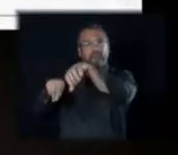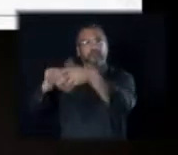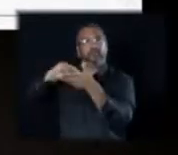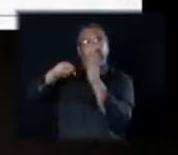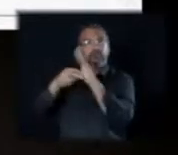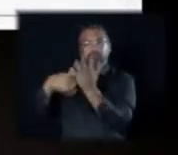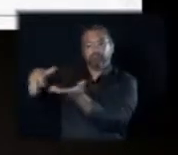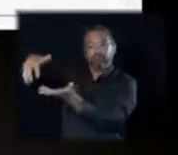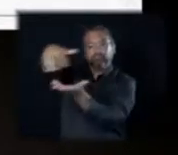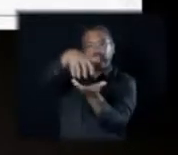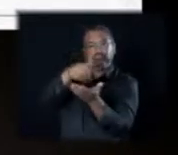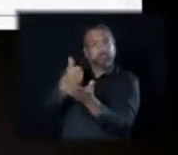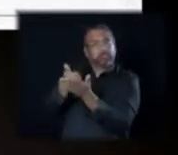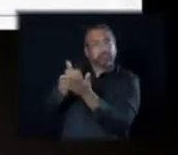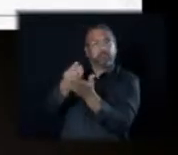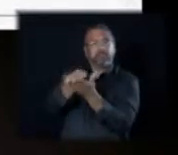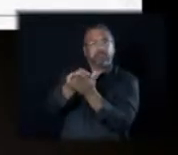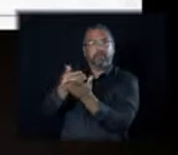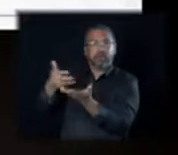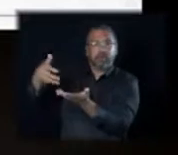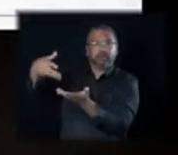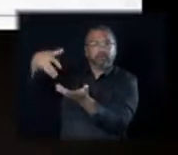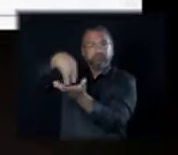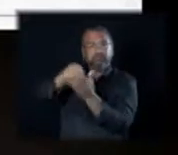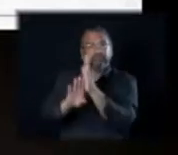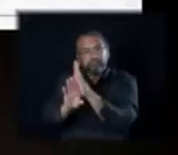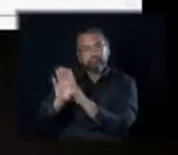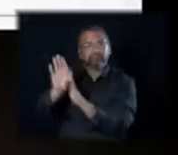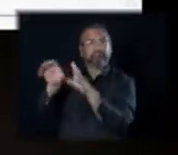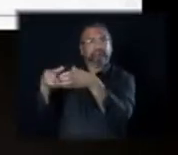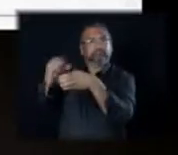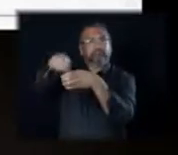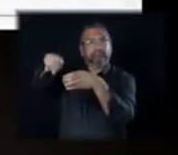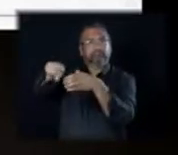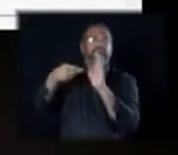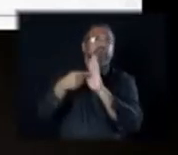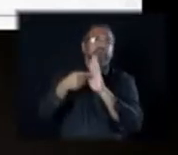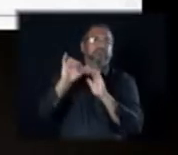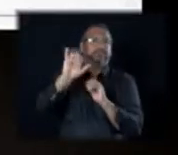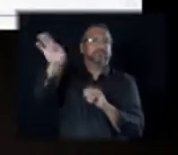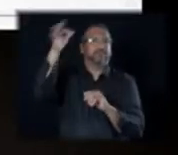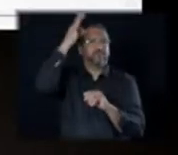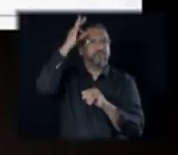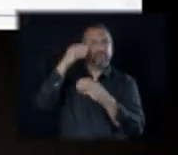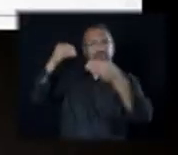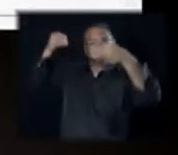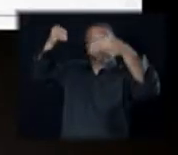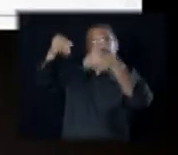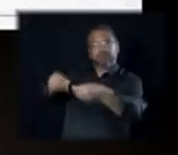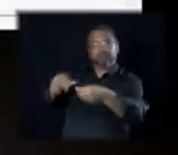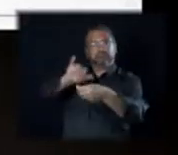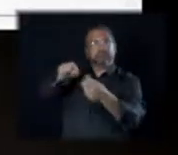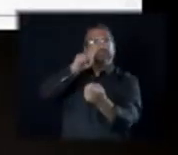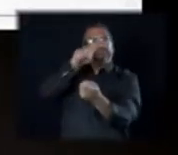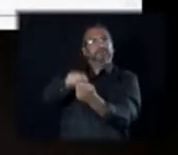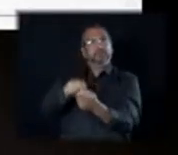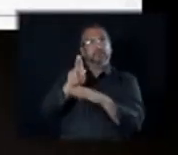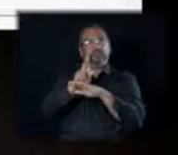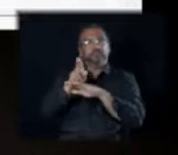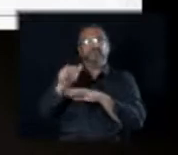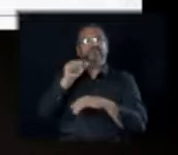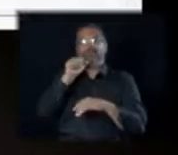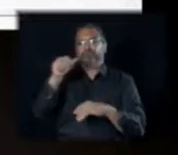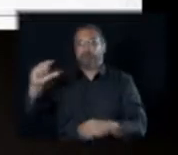gobierno y genera sus propias ganancias. Los fondos en los depósitos son fondos federales que son utilizados para